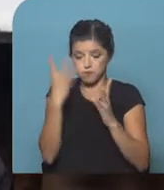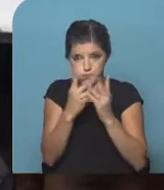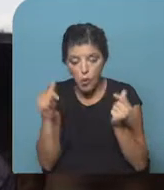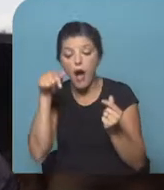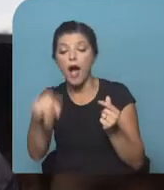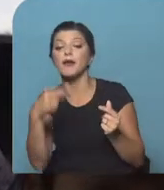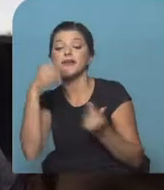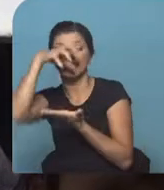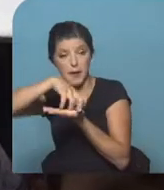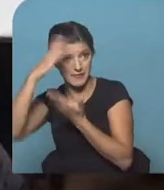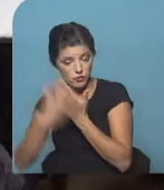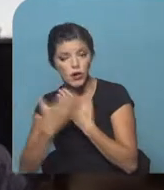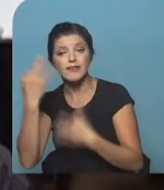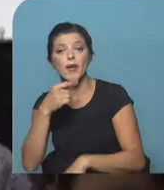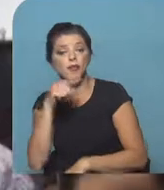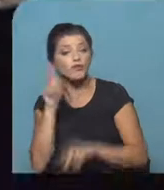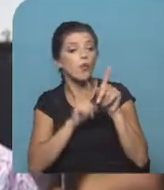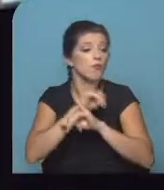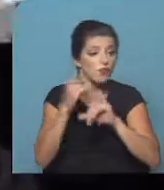ofreció 250.000 pesos.